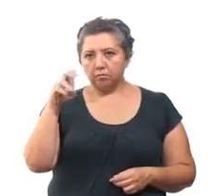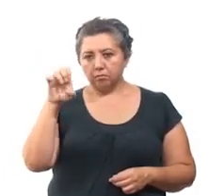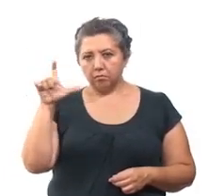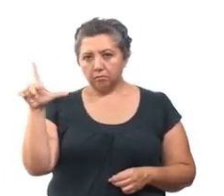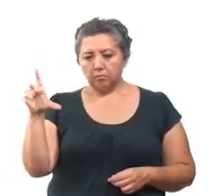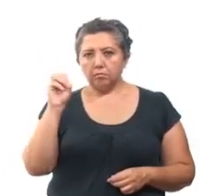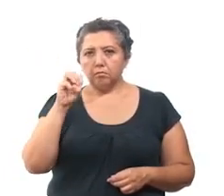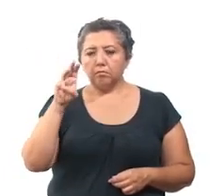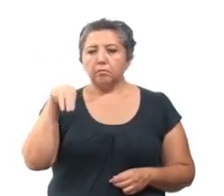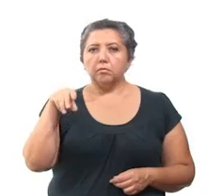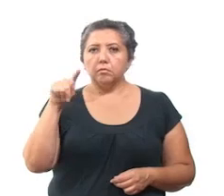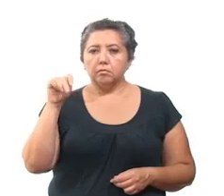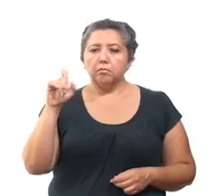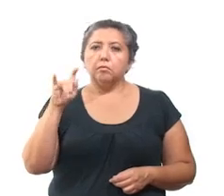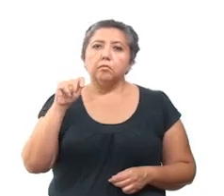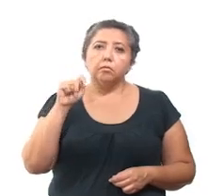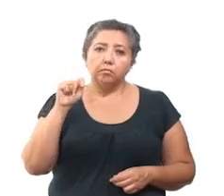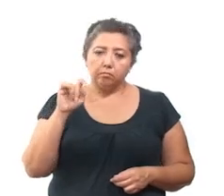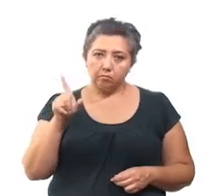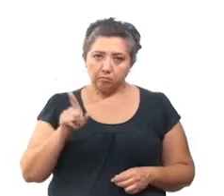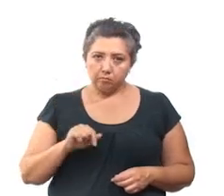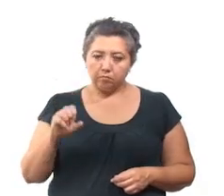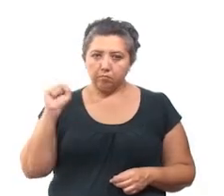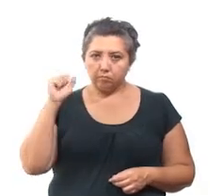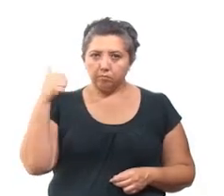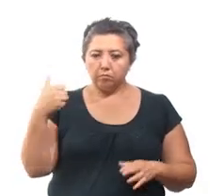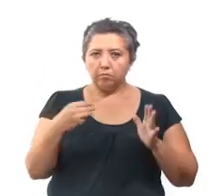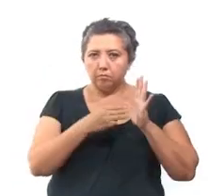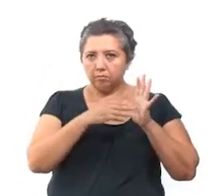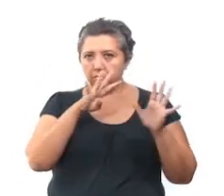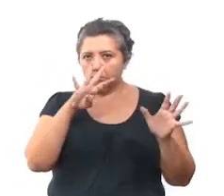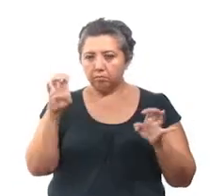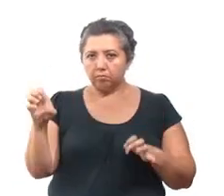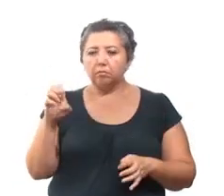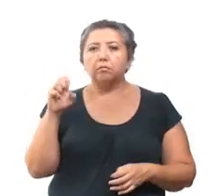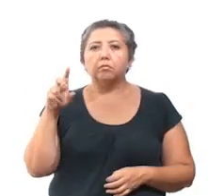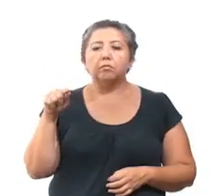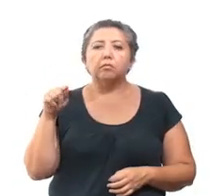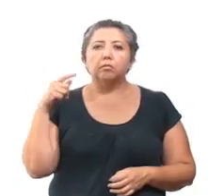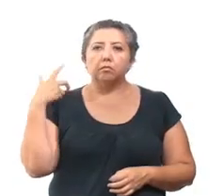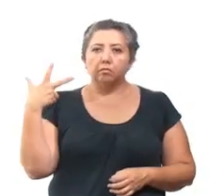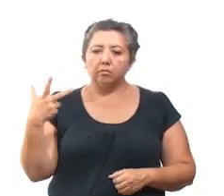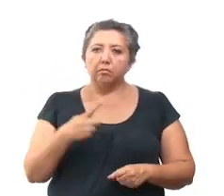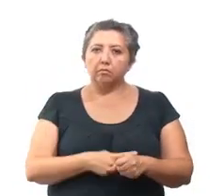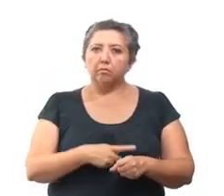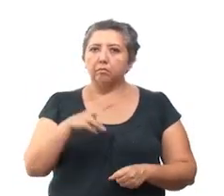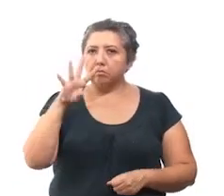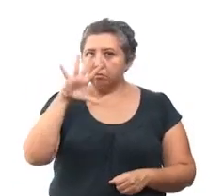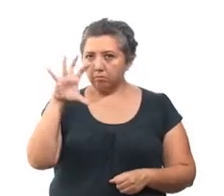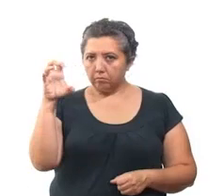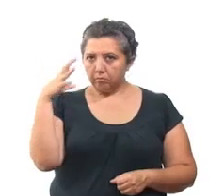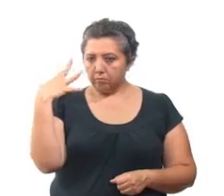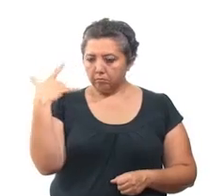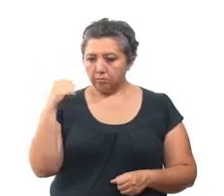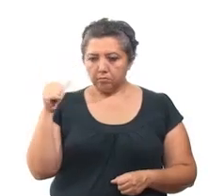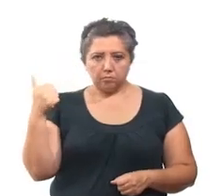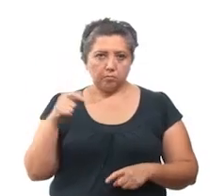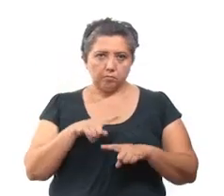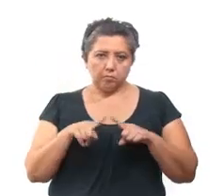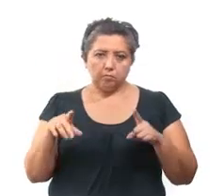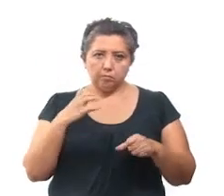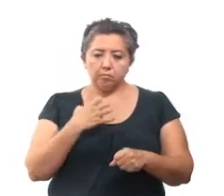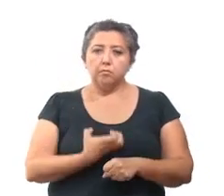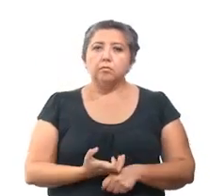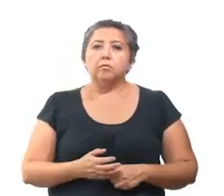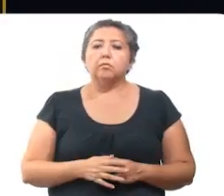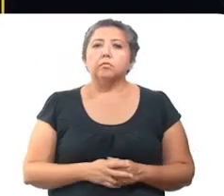Motul, Peto, Sinanché y Tetis. De los 66.978 casos positivos, 550 son de otro país